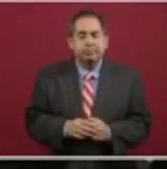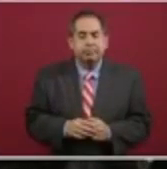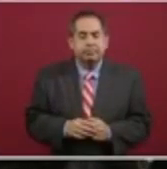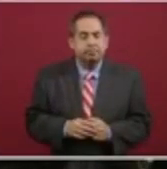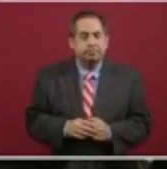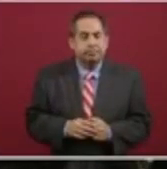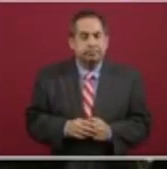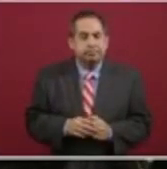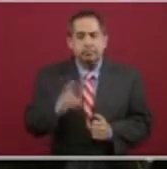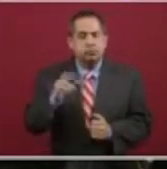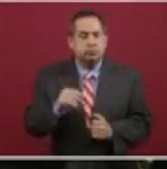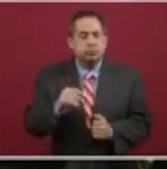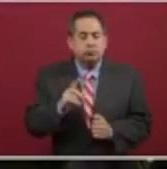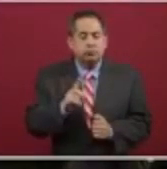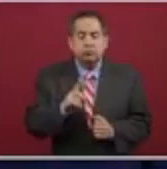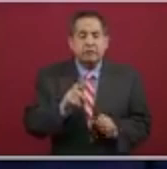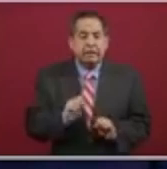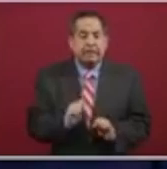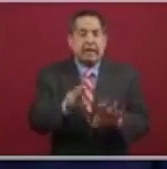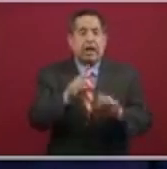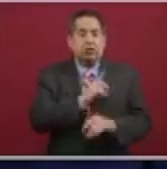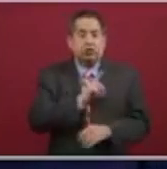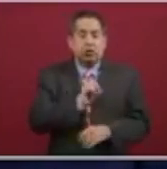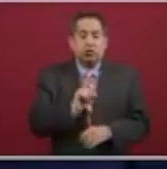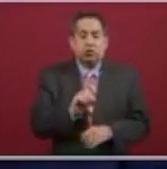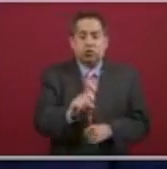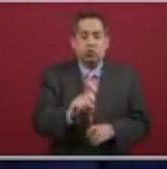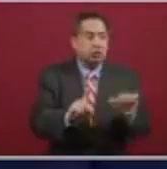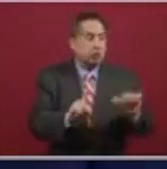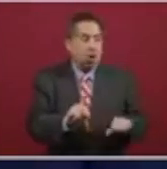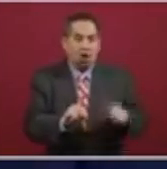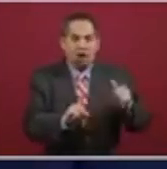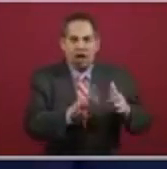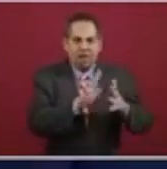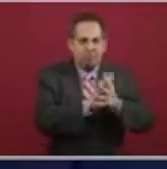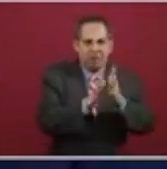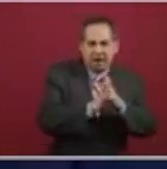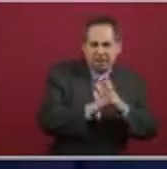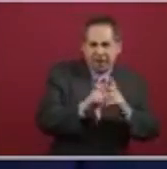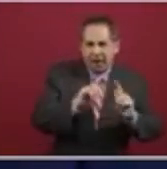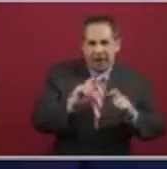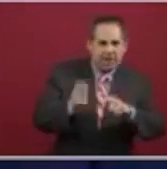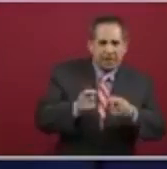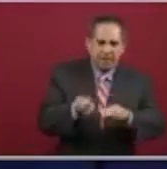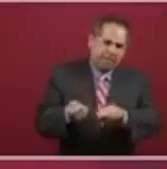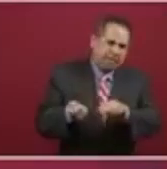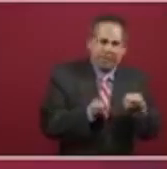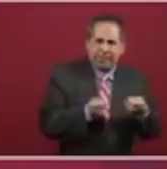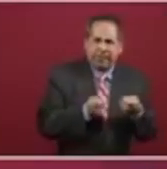pues presa fácil de quienes los sonsacan